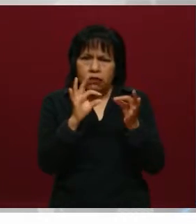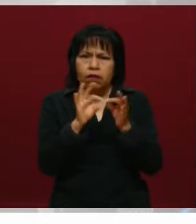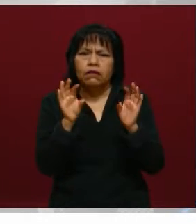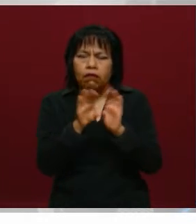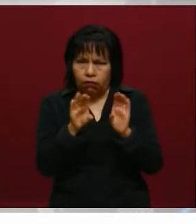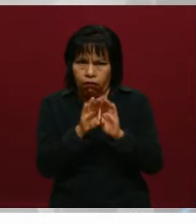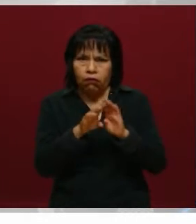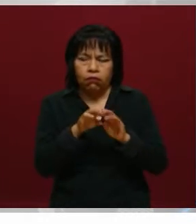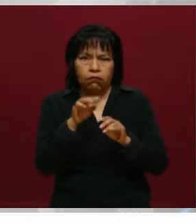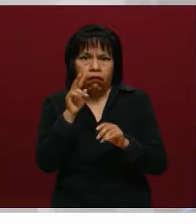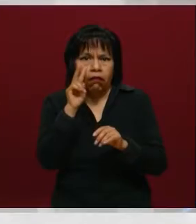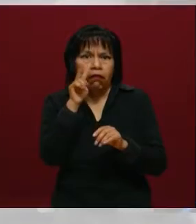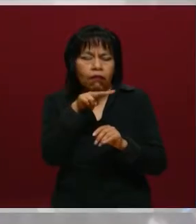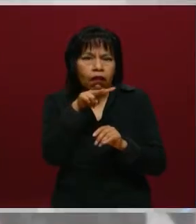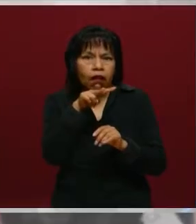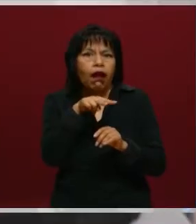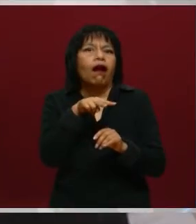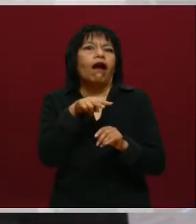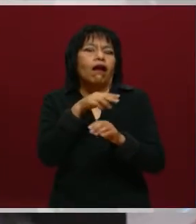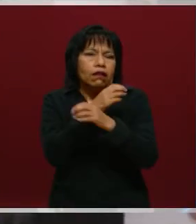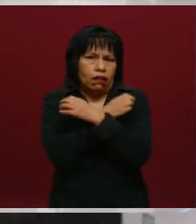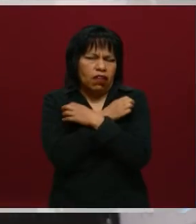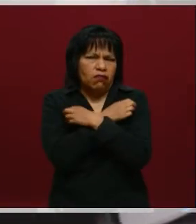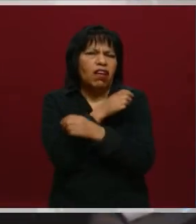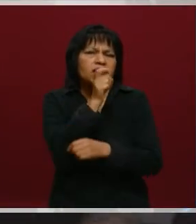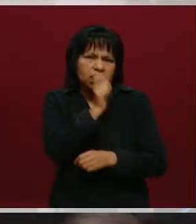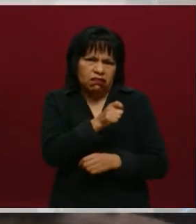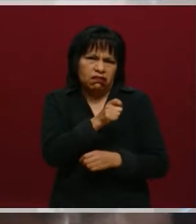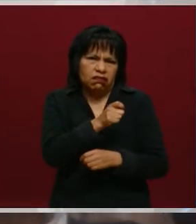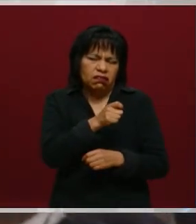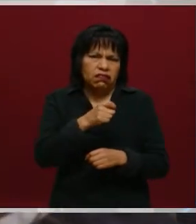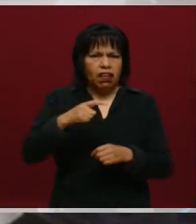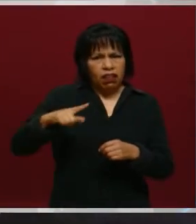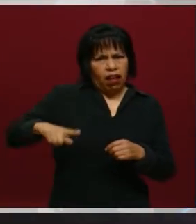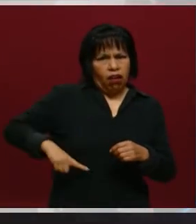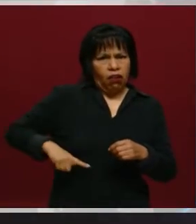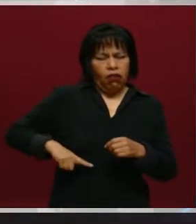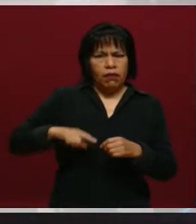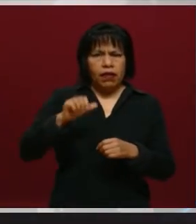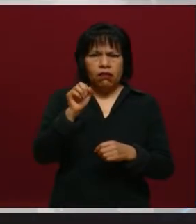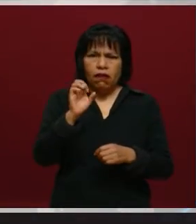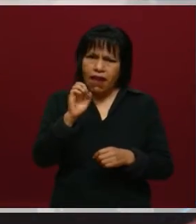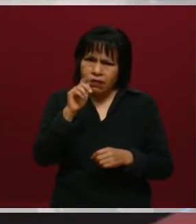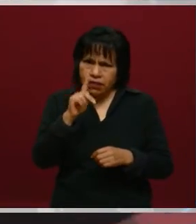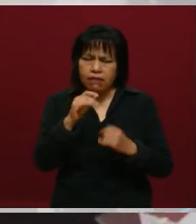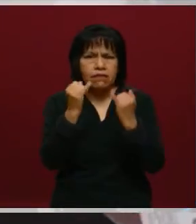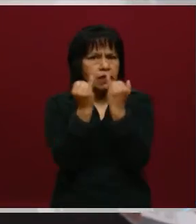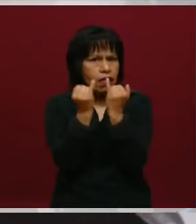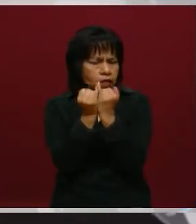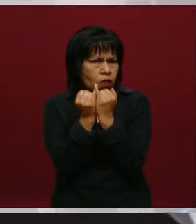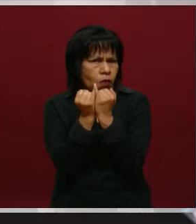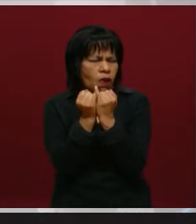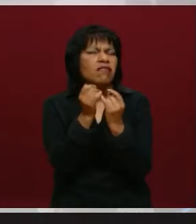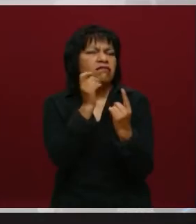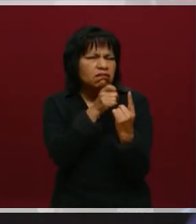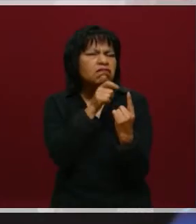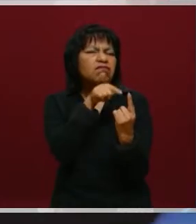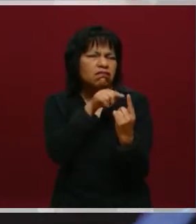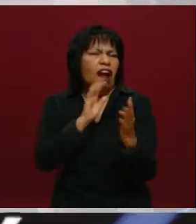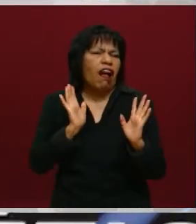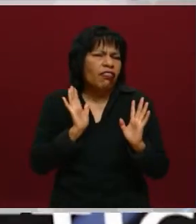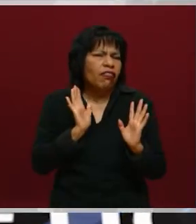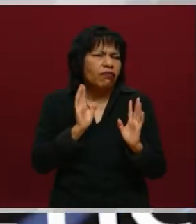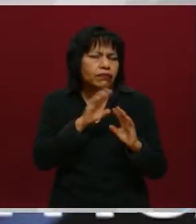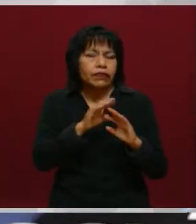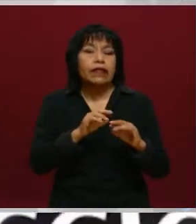da a conocer la mirada que de la educación se tiene desde el gobierno de puebla a través de la secretaria de educación y que orienta esta propuesta